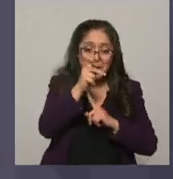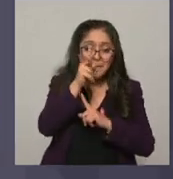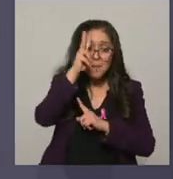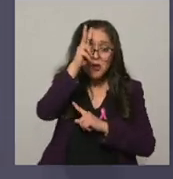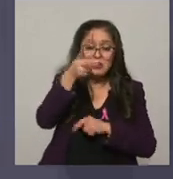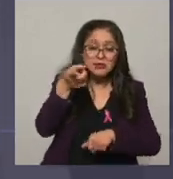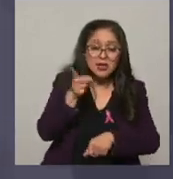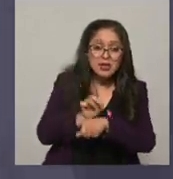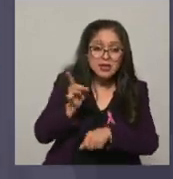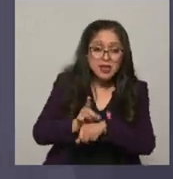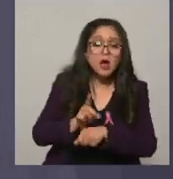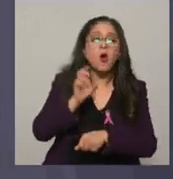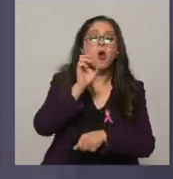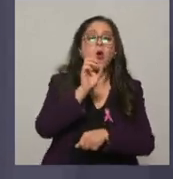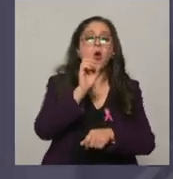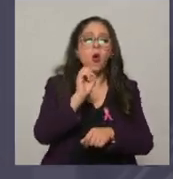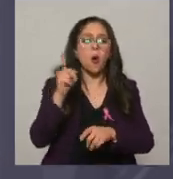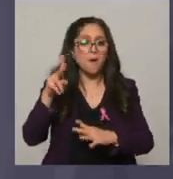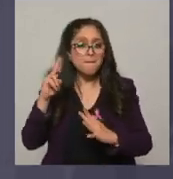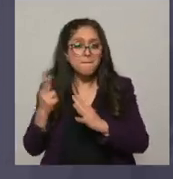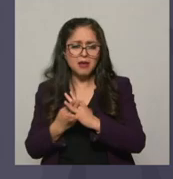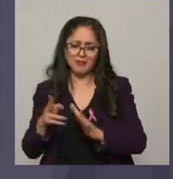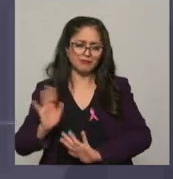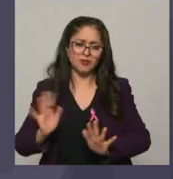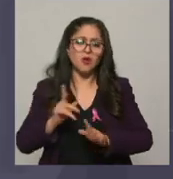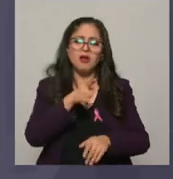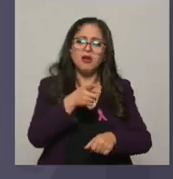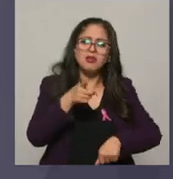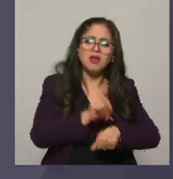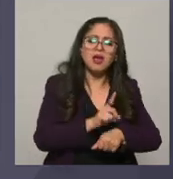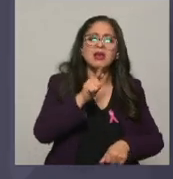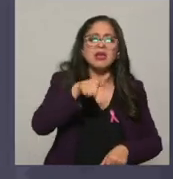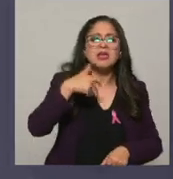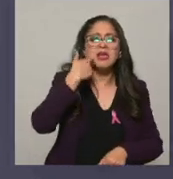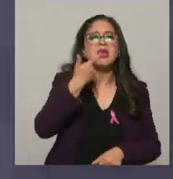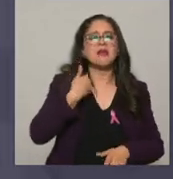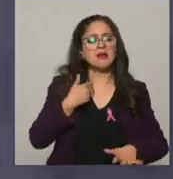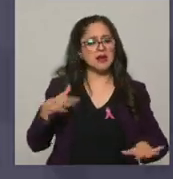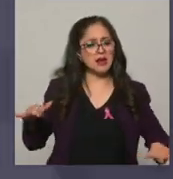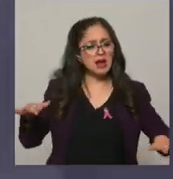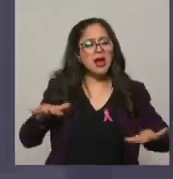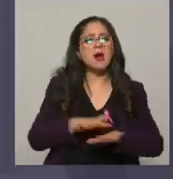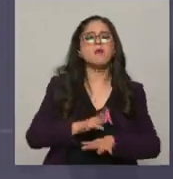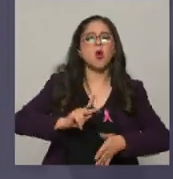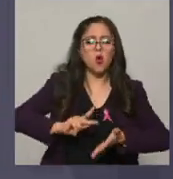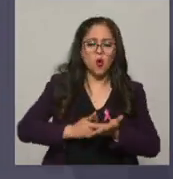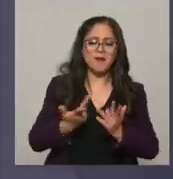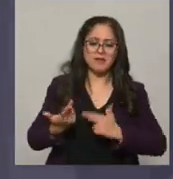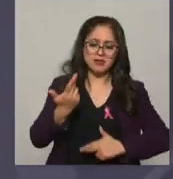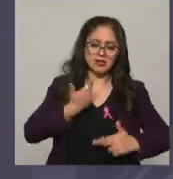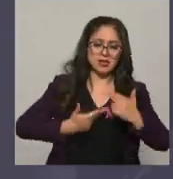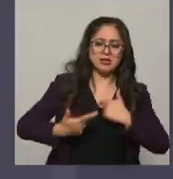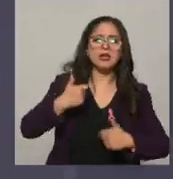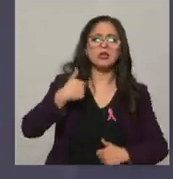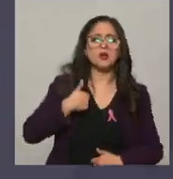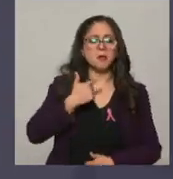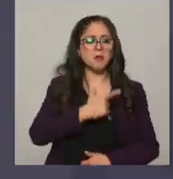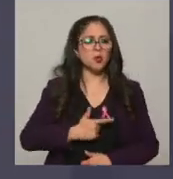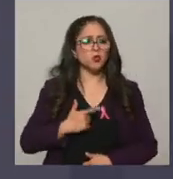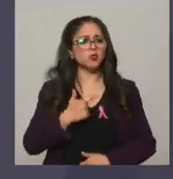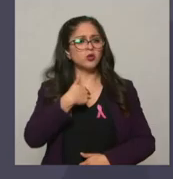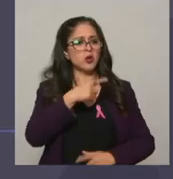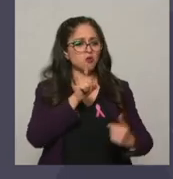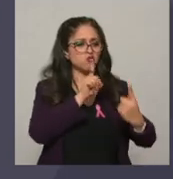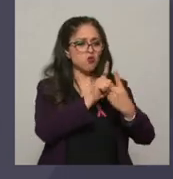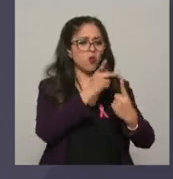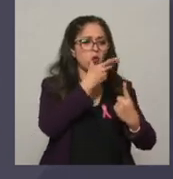cotidiana y no solo la mortal, buscan que nos modifiquemos, que nos encaminemos de nuevo a estas prácticas heterosexuales, a la